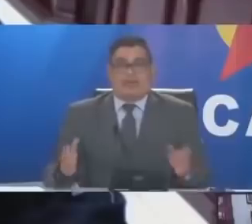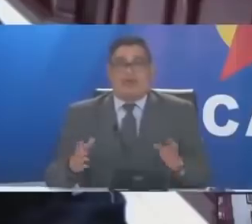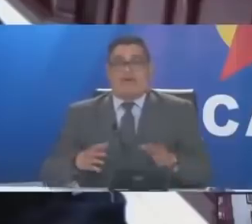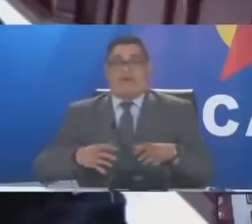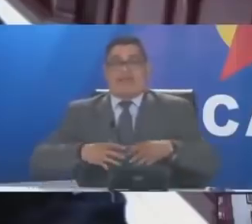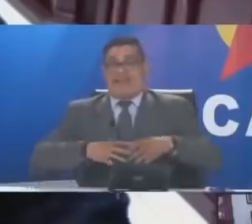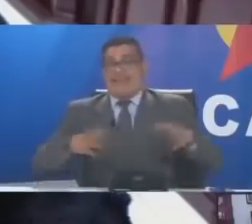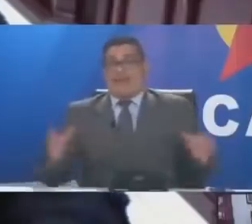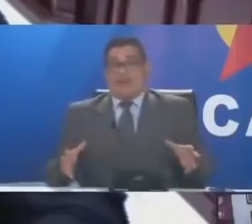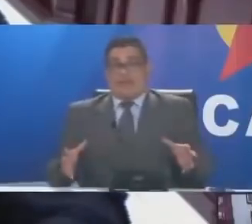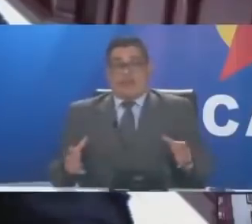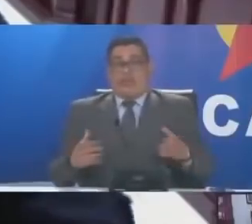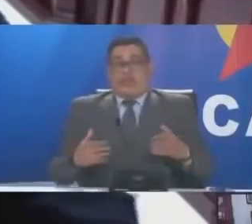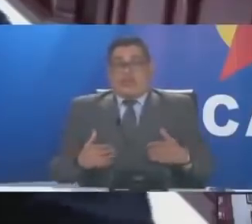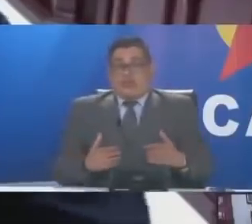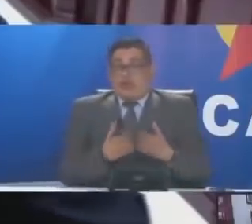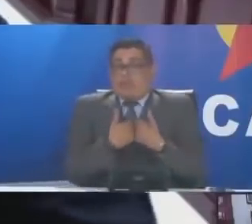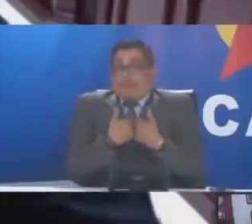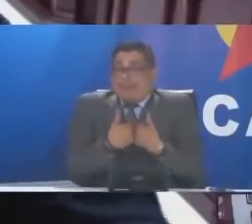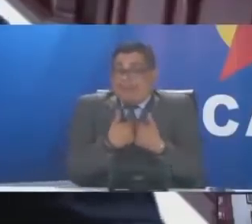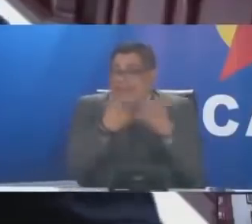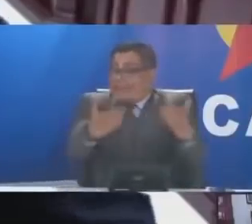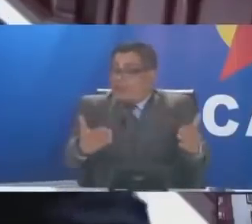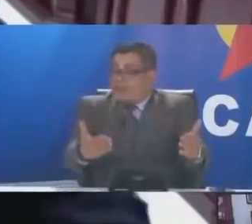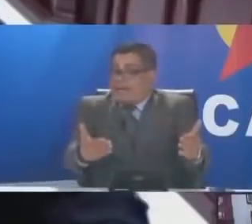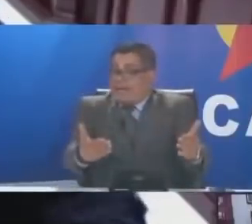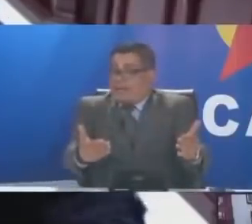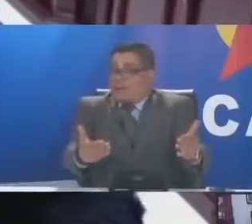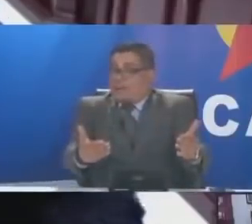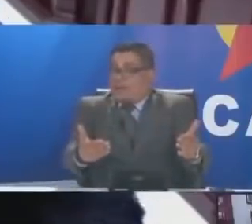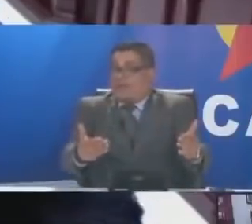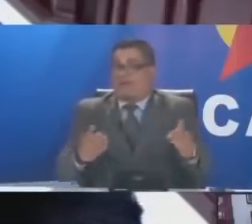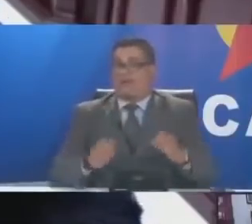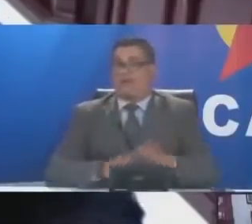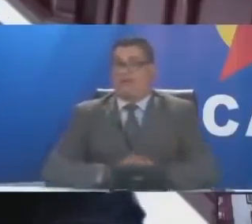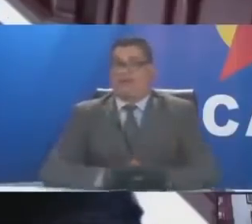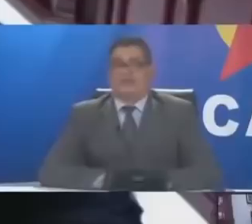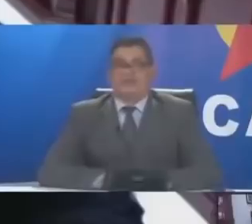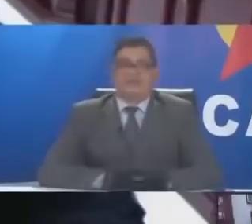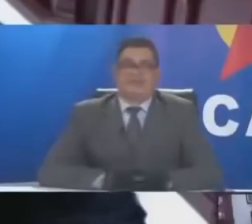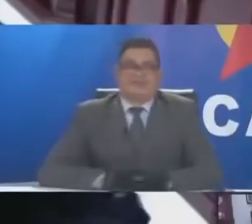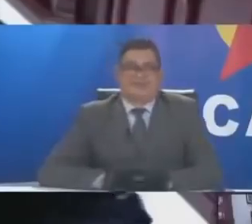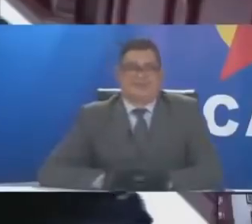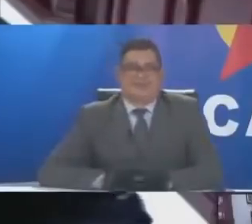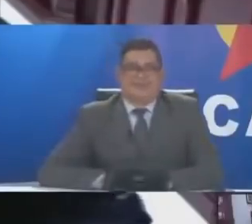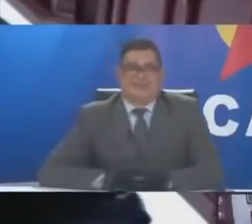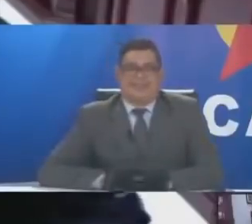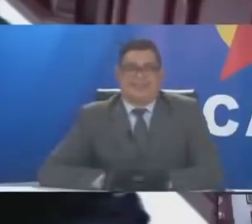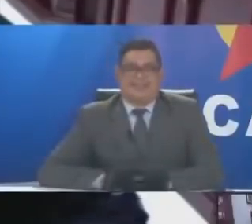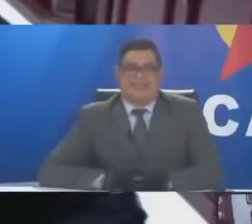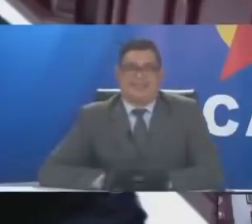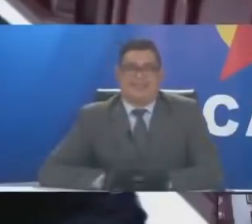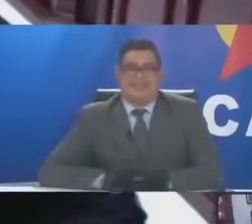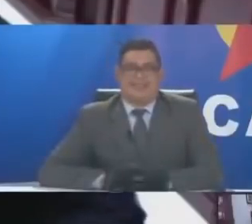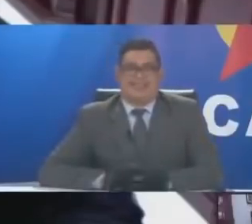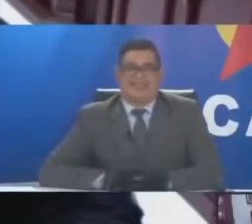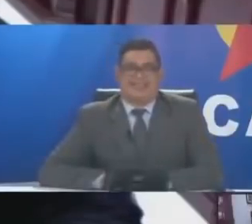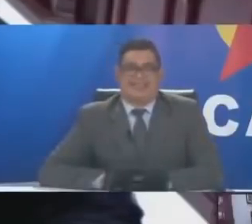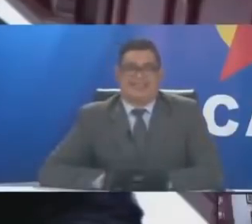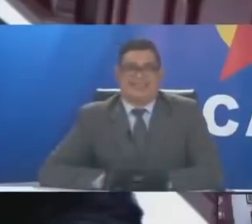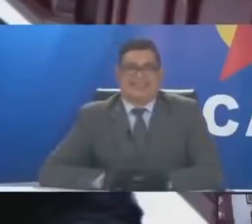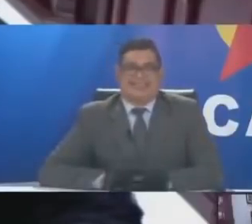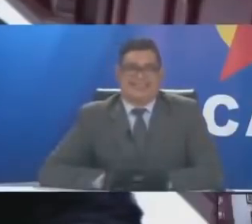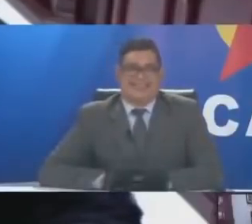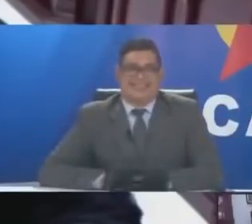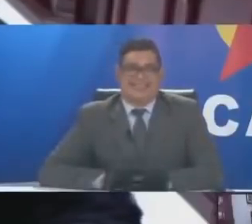de nuestra conversación que fueron sacadas de contexto yo lo entendí que eso pasará pastor no lo sé y sabe que no era eso lo que le